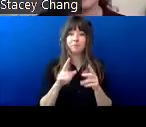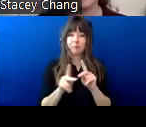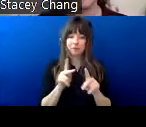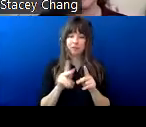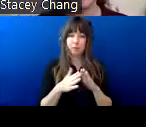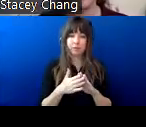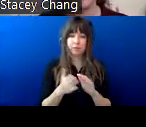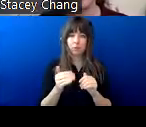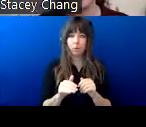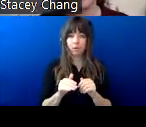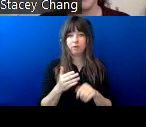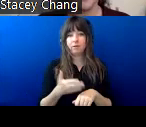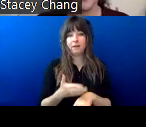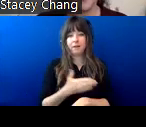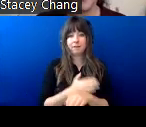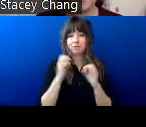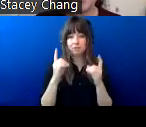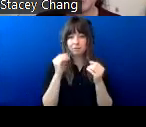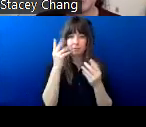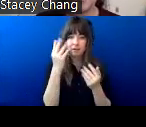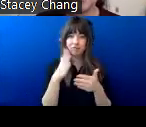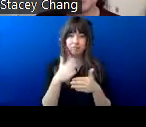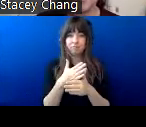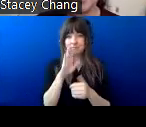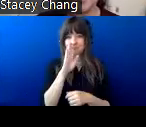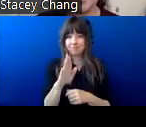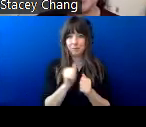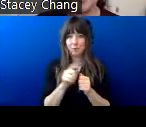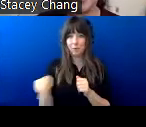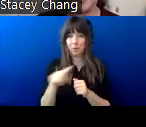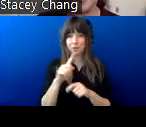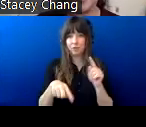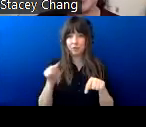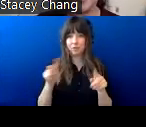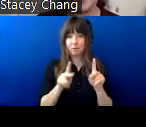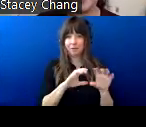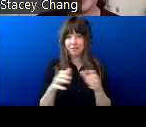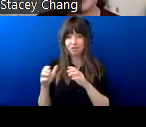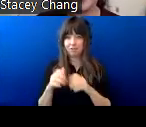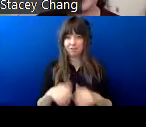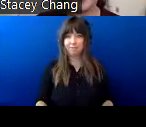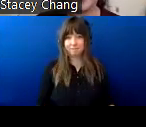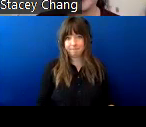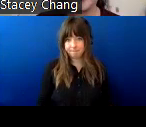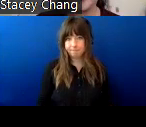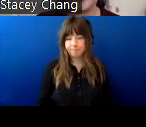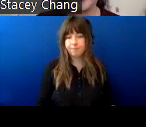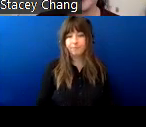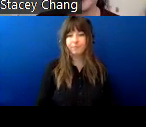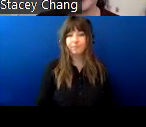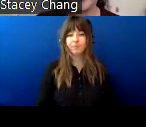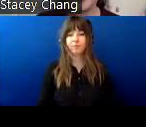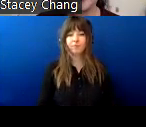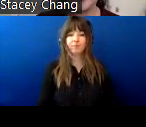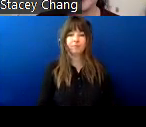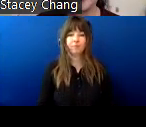o también mejorando en la educación para compartir directamente con estas poblaciones que servimos.